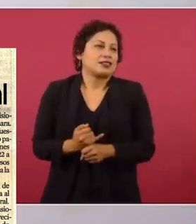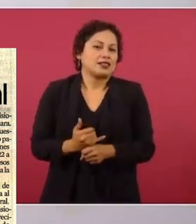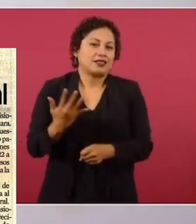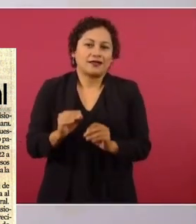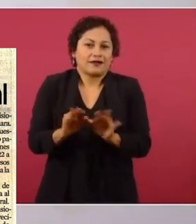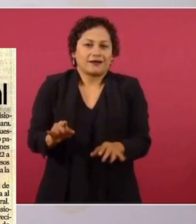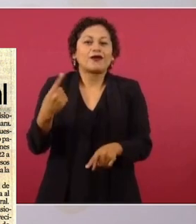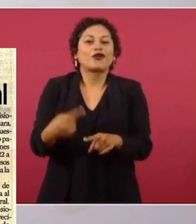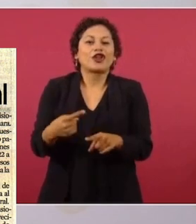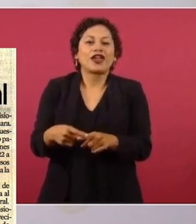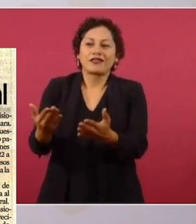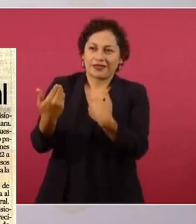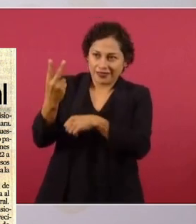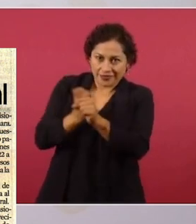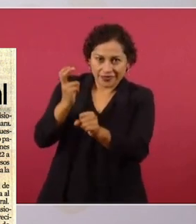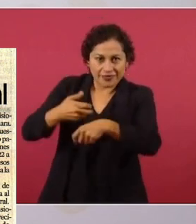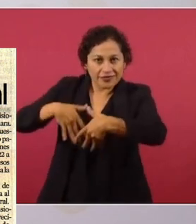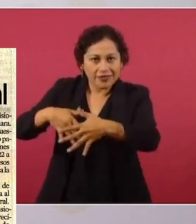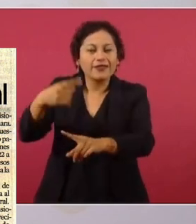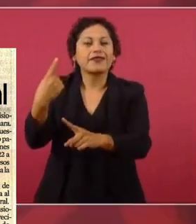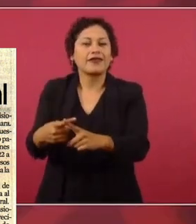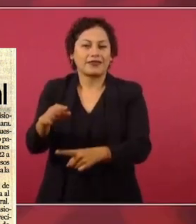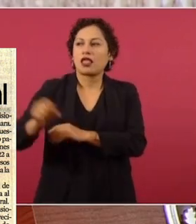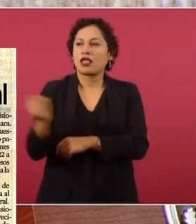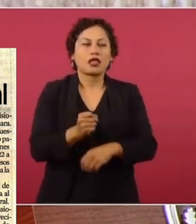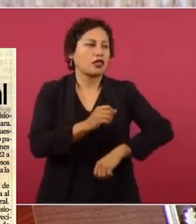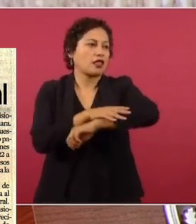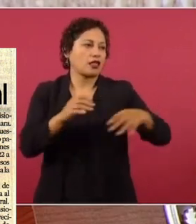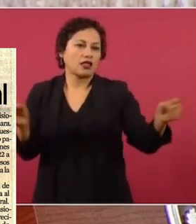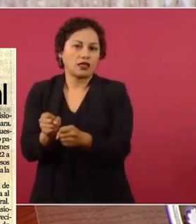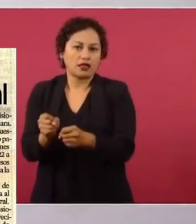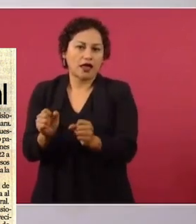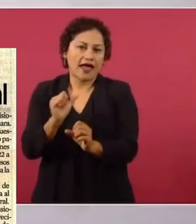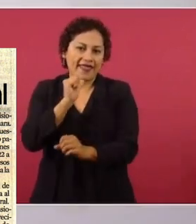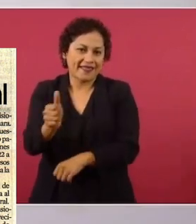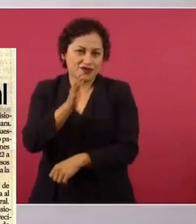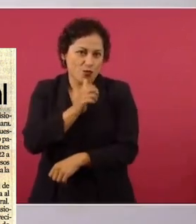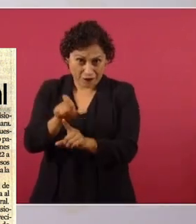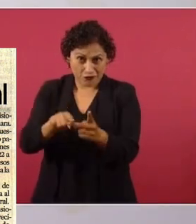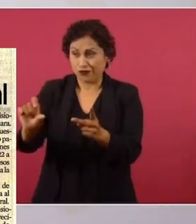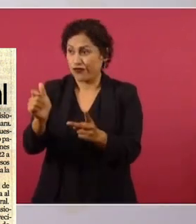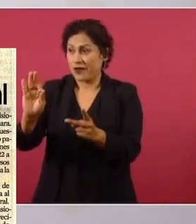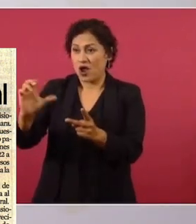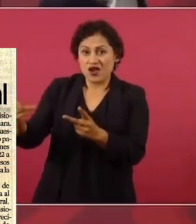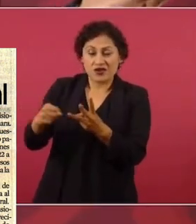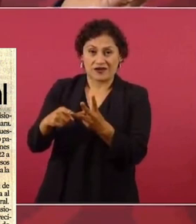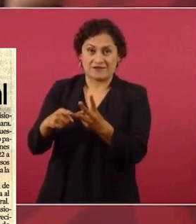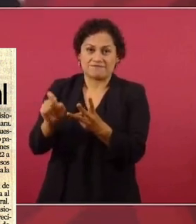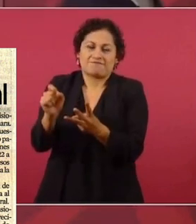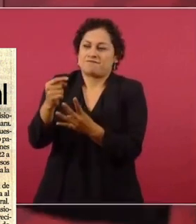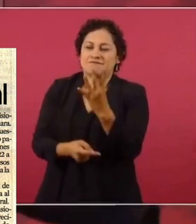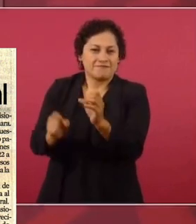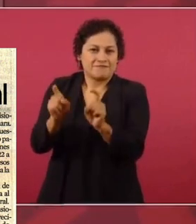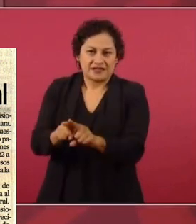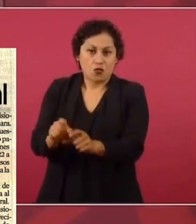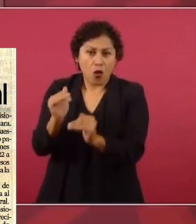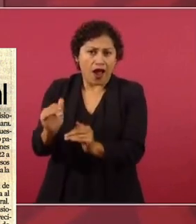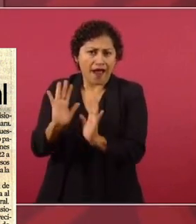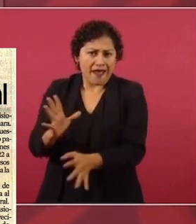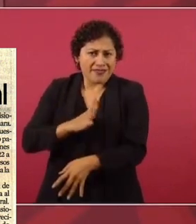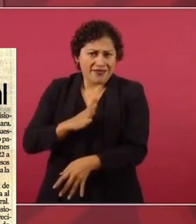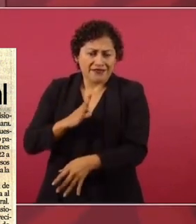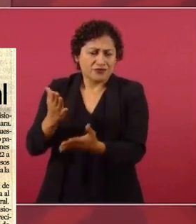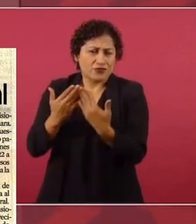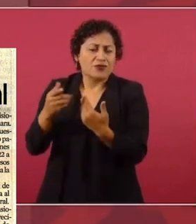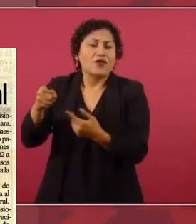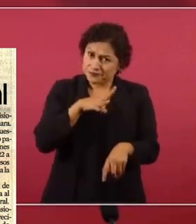Fox a la marcha en contra de nosotros? Y lo mismo, el caso de Calderón y todos. Y Claudio X. González, pues imagínate. Su papá,